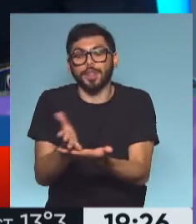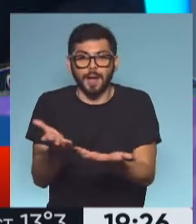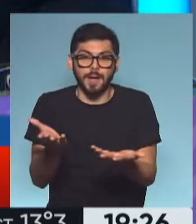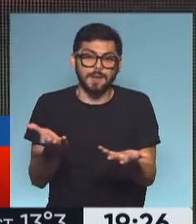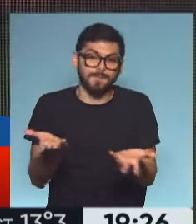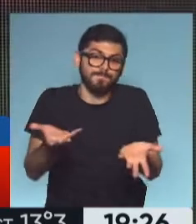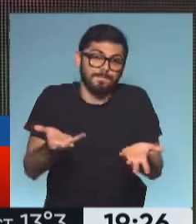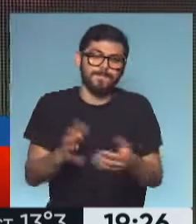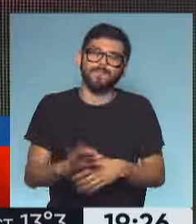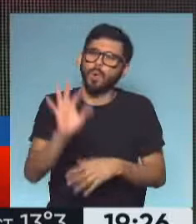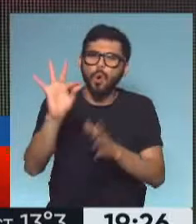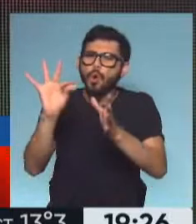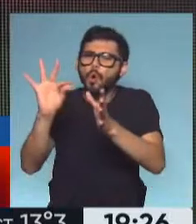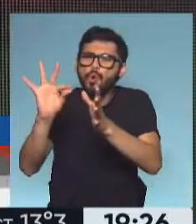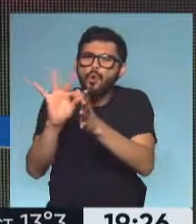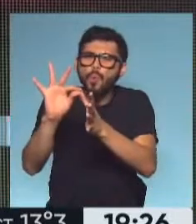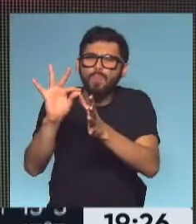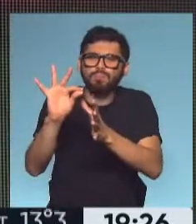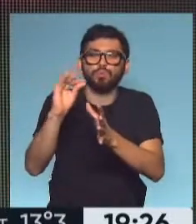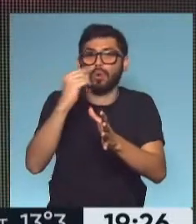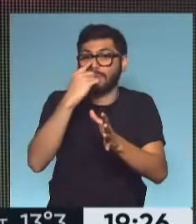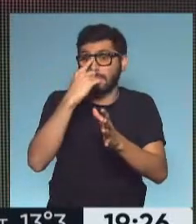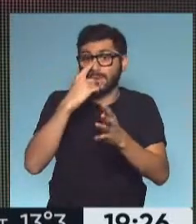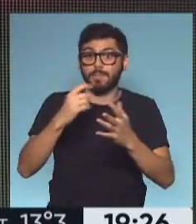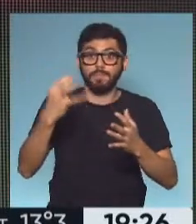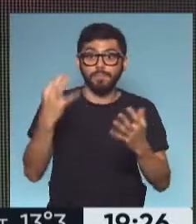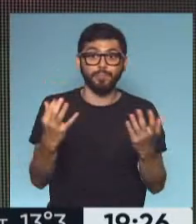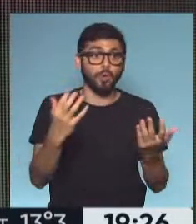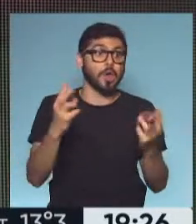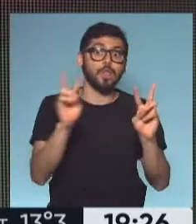allá, ¿no? Muy bien, hagamos un punto para seguirla, porque, insisto, hay dos grandes frentes abiertos que tiene el gobierno.